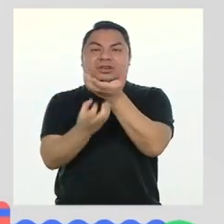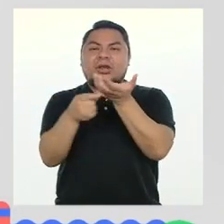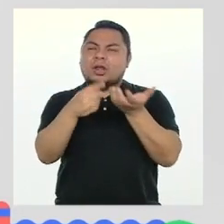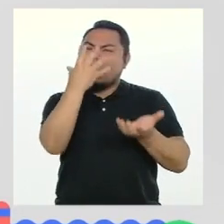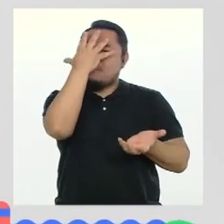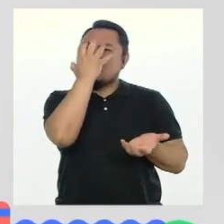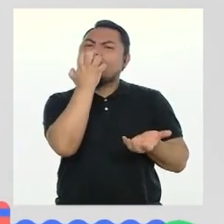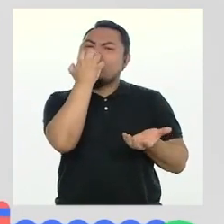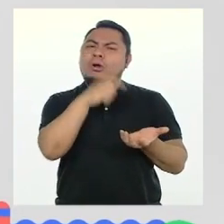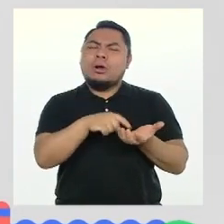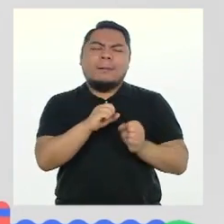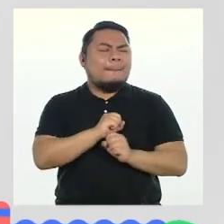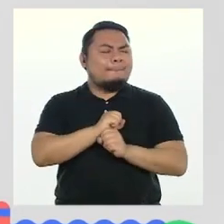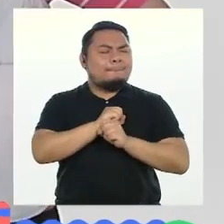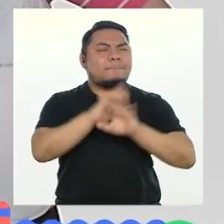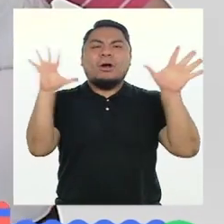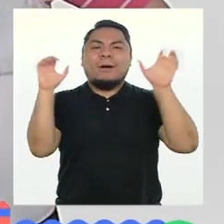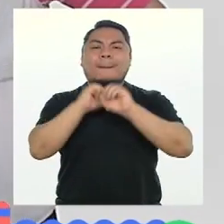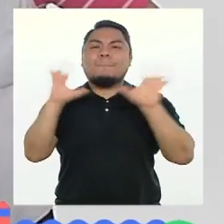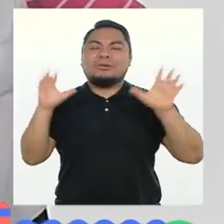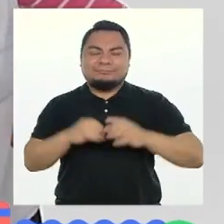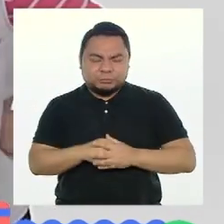y por eso reventó.